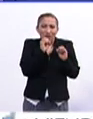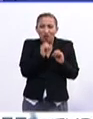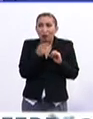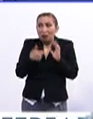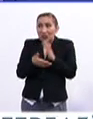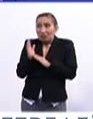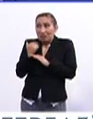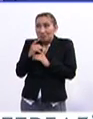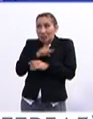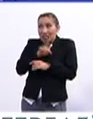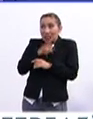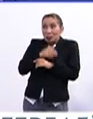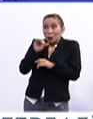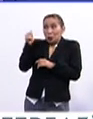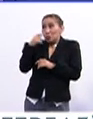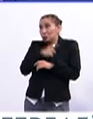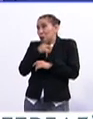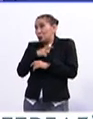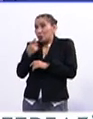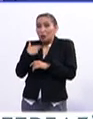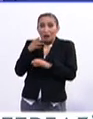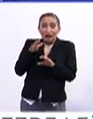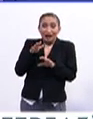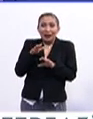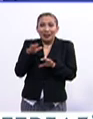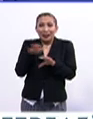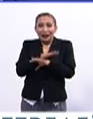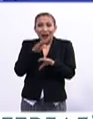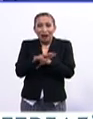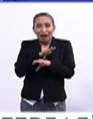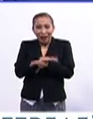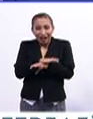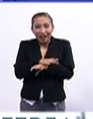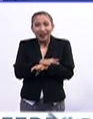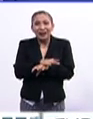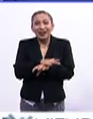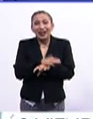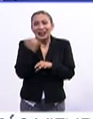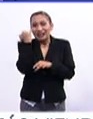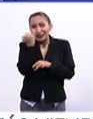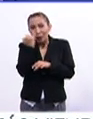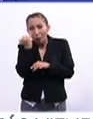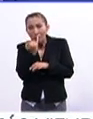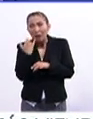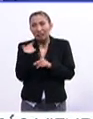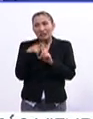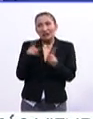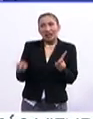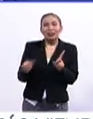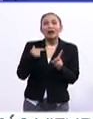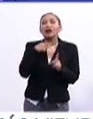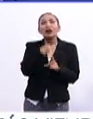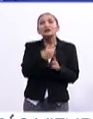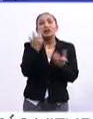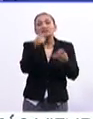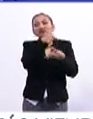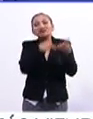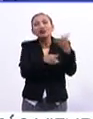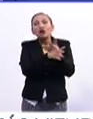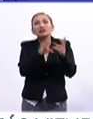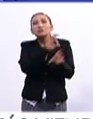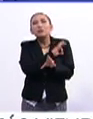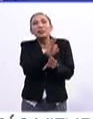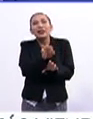a estas diferencias que pueden ser desde el cambio o al idioma. En fin, estas circunstancias